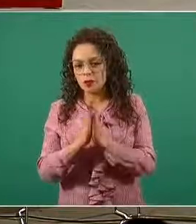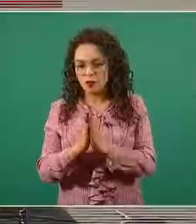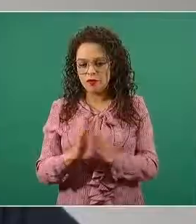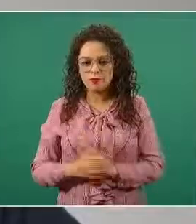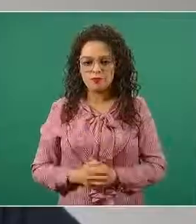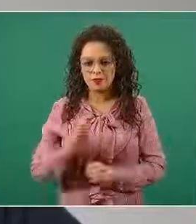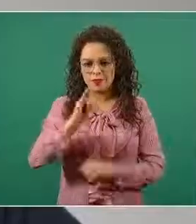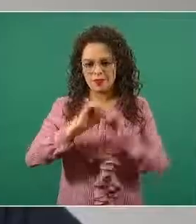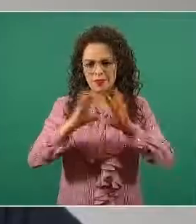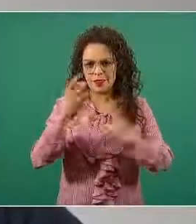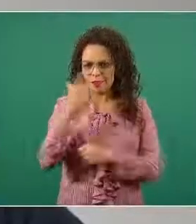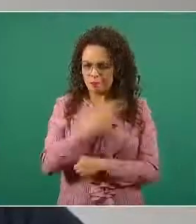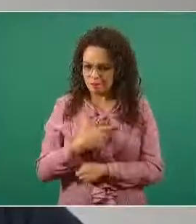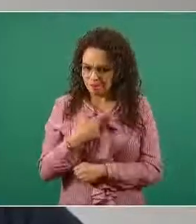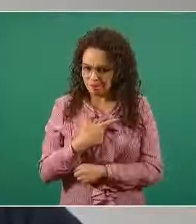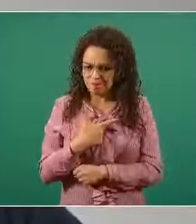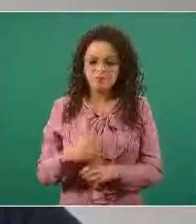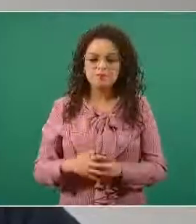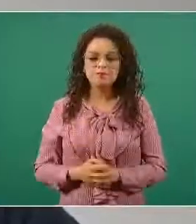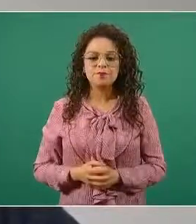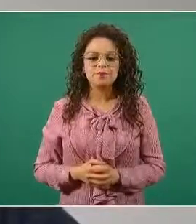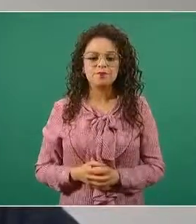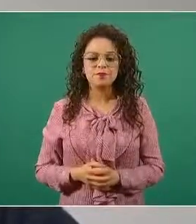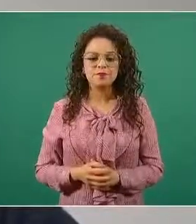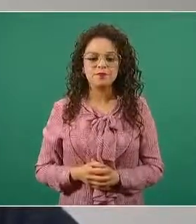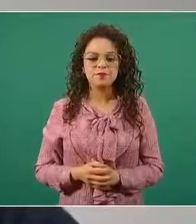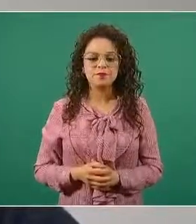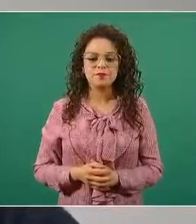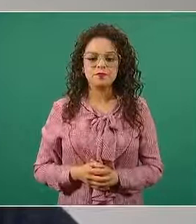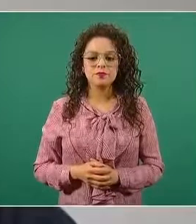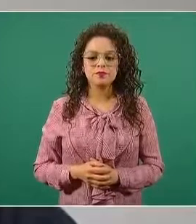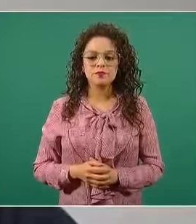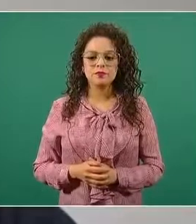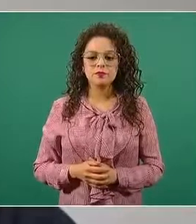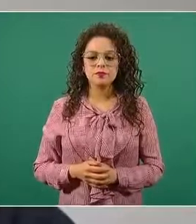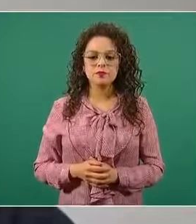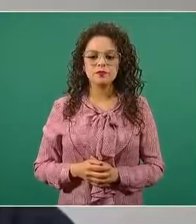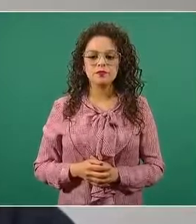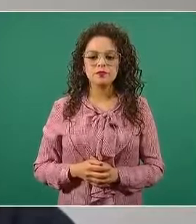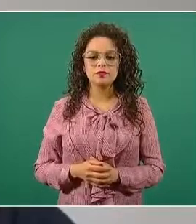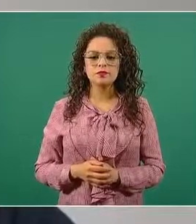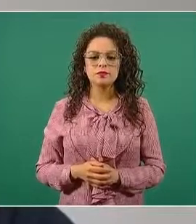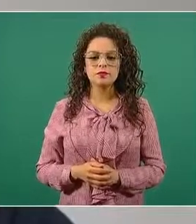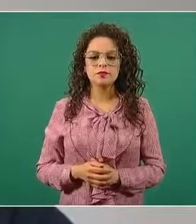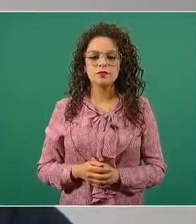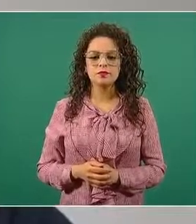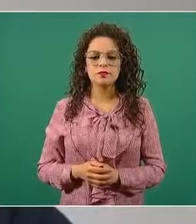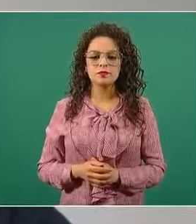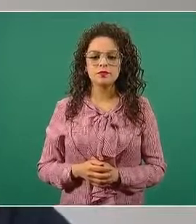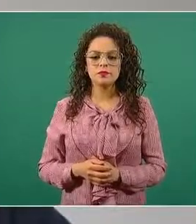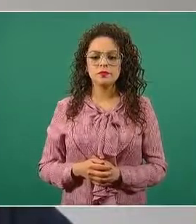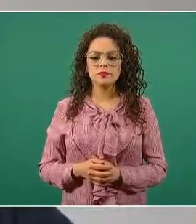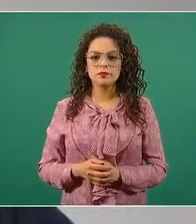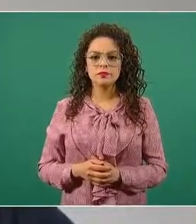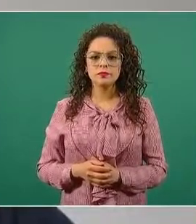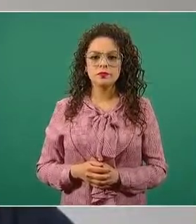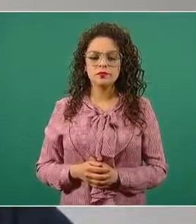mucho gusto. Podríamos identificar, los que nos ha tocado obviamente cruzar por